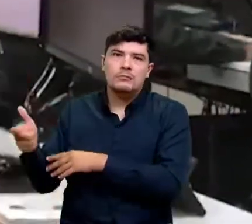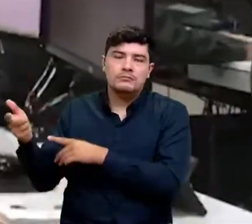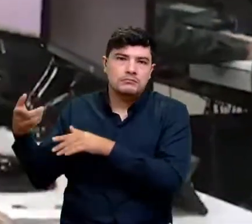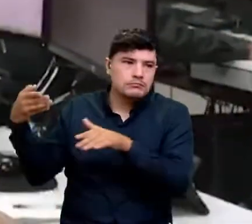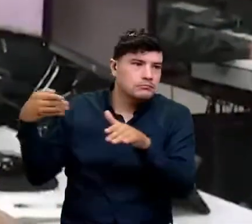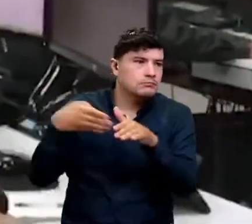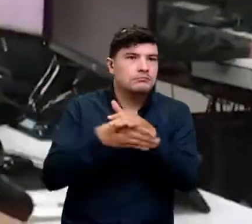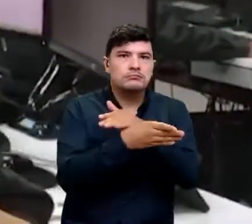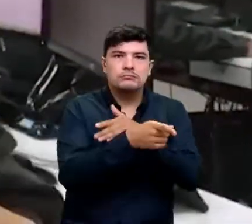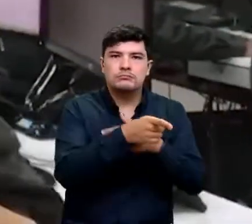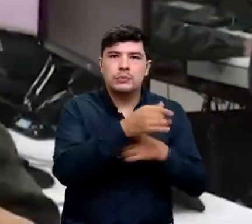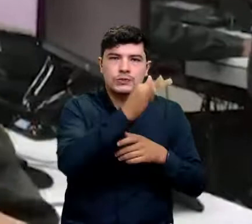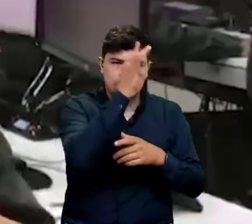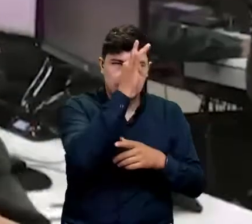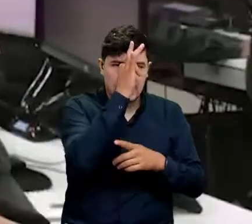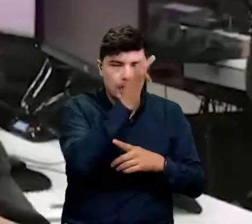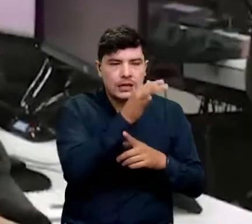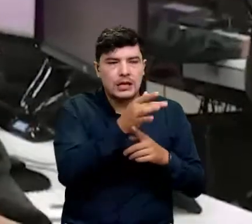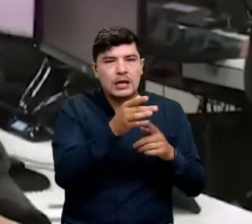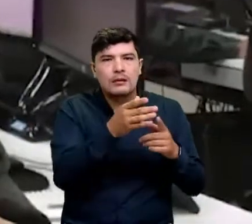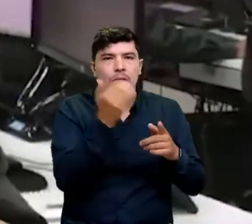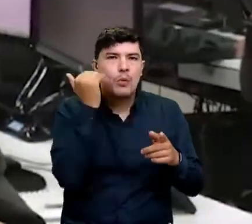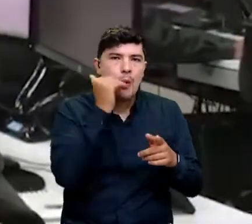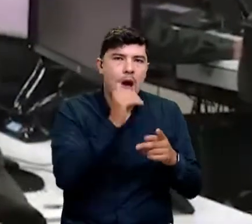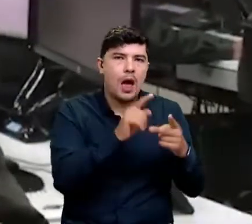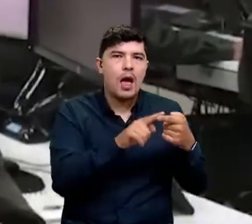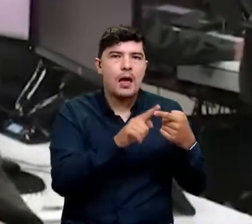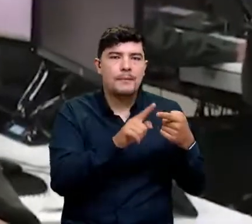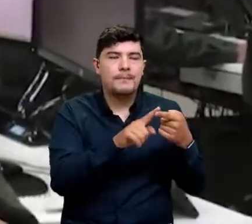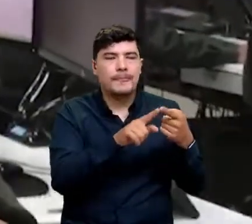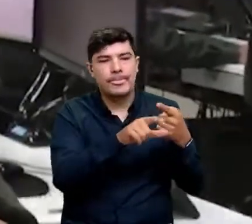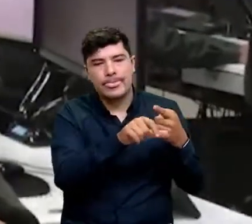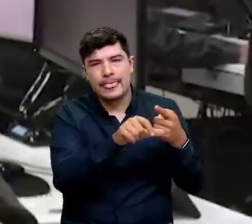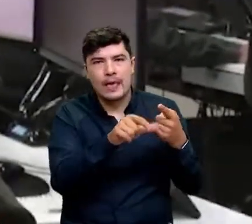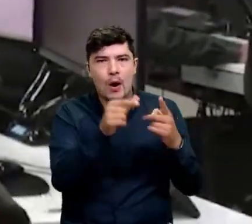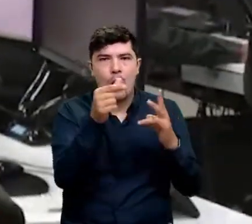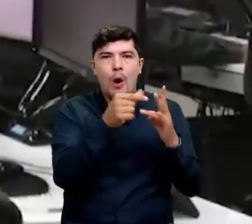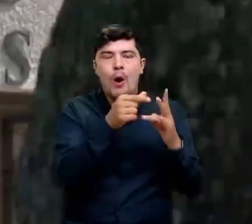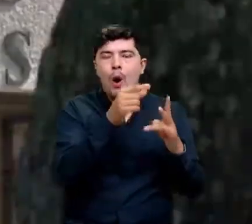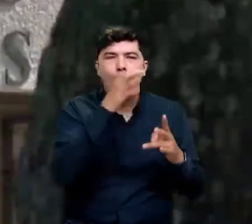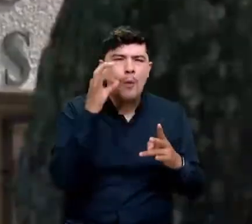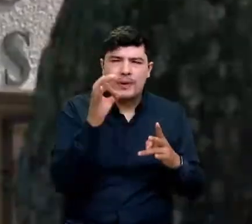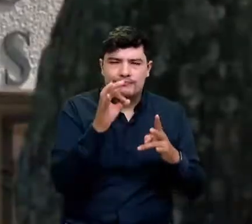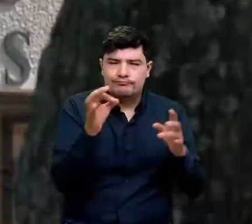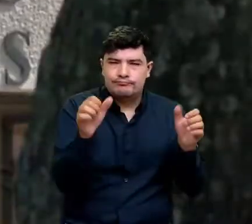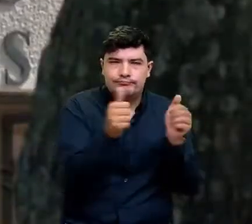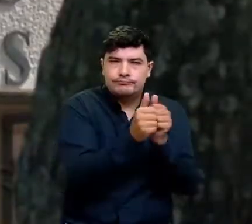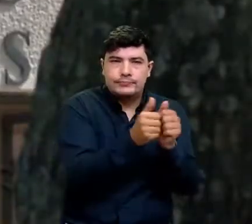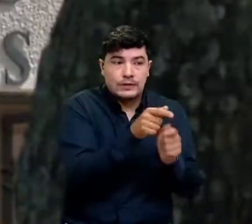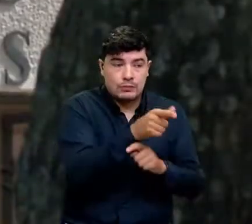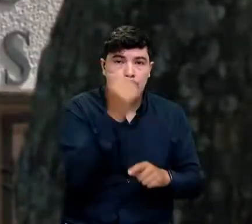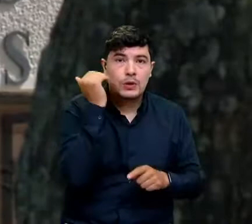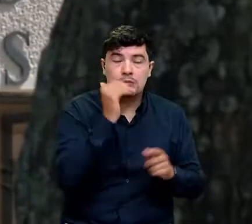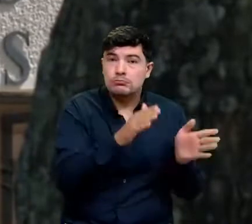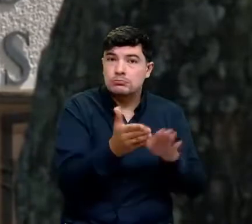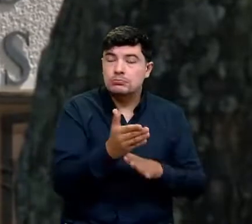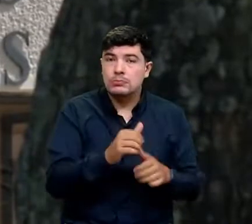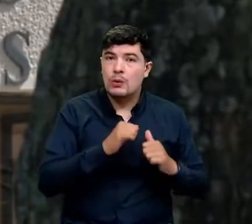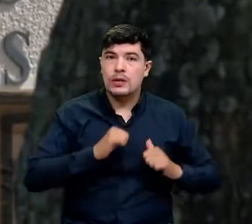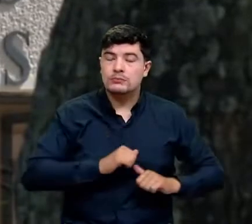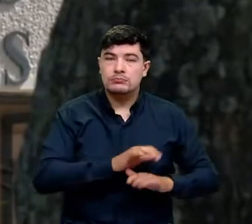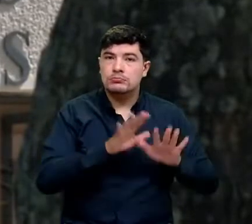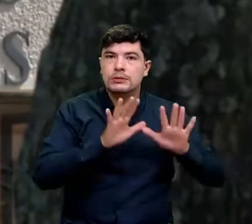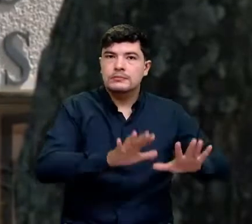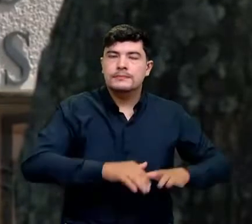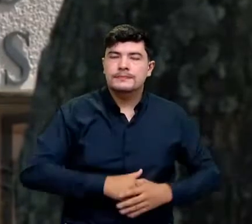una señora y su acompañante, del cual ella ya no presenta signos vitales. Según la policía, las causas del fallecimiento